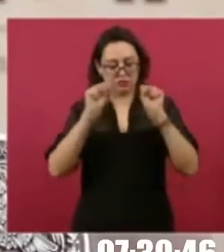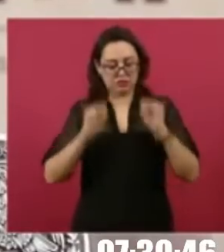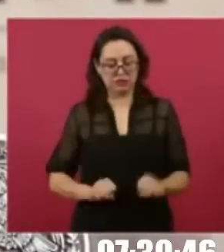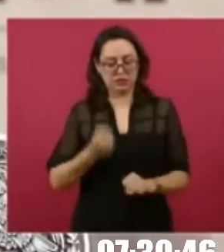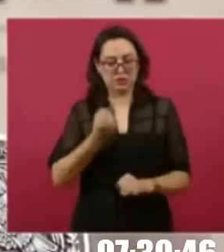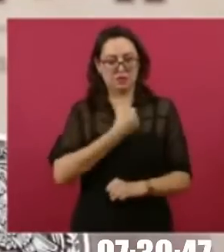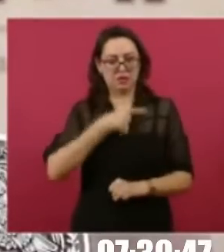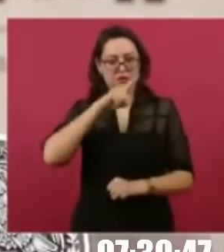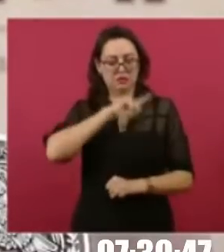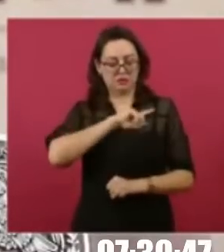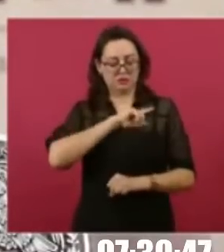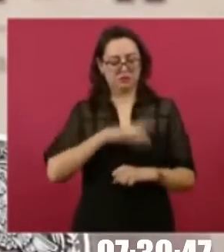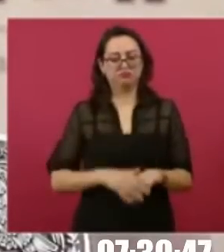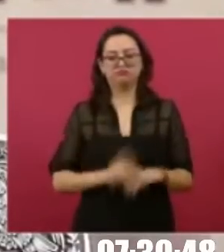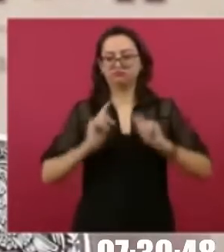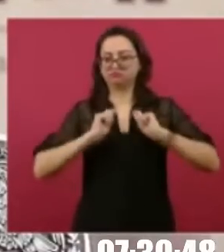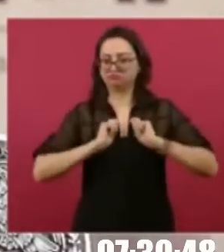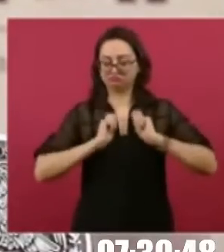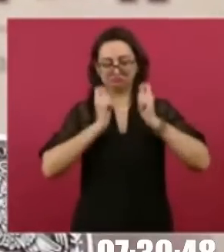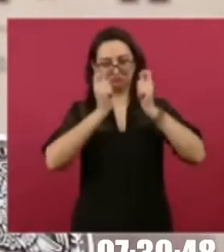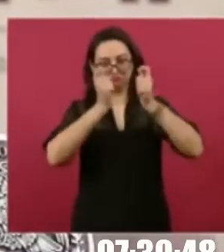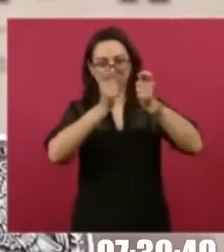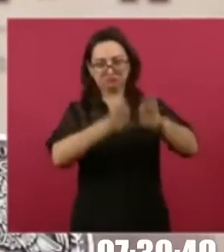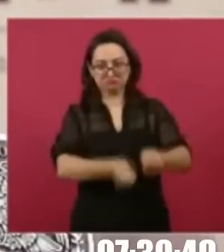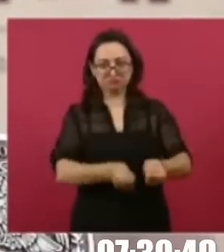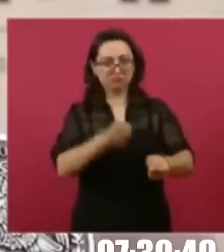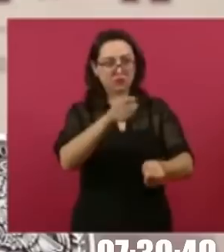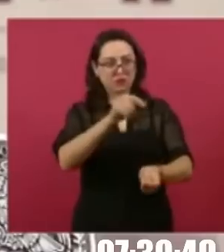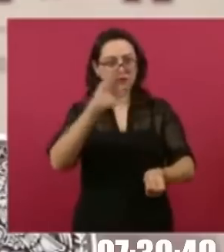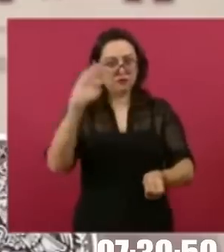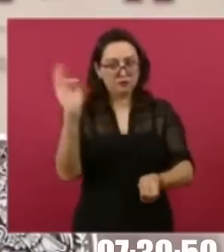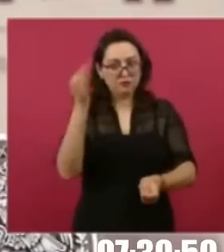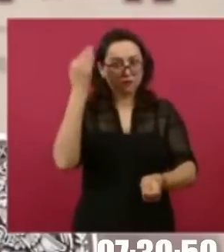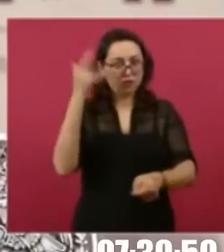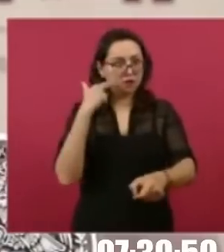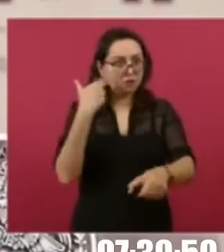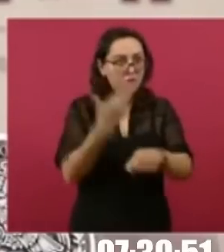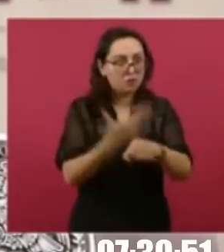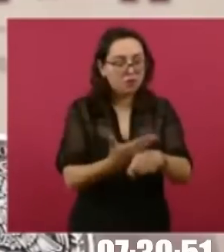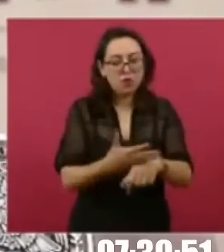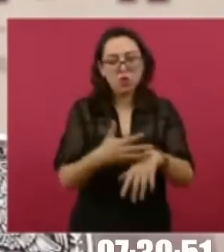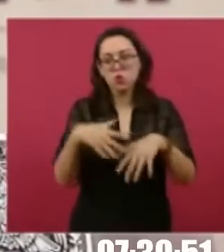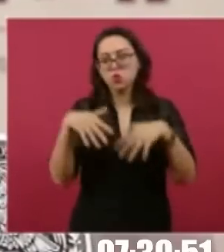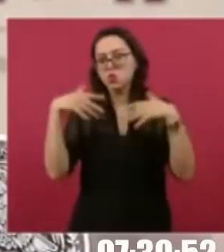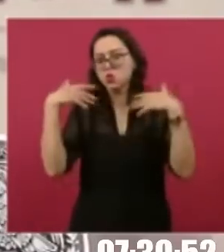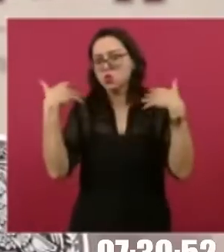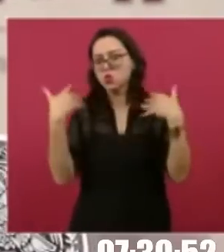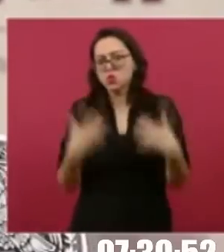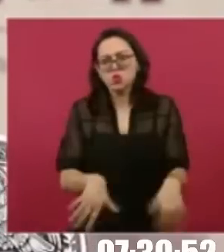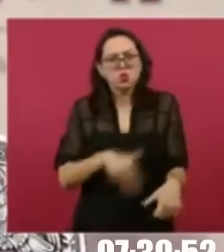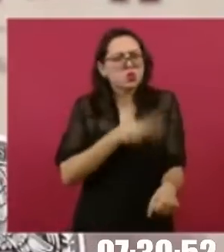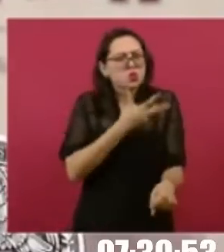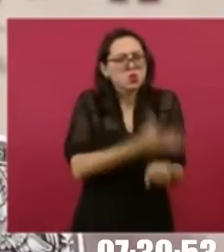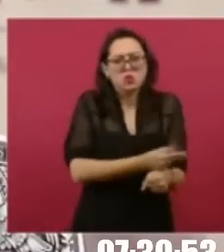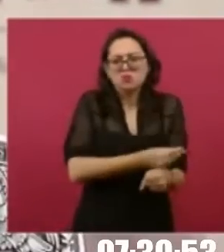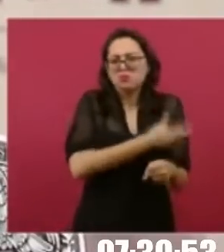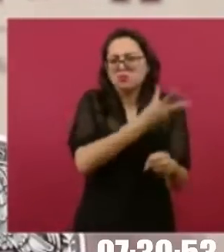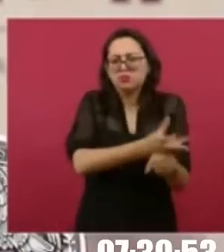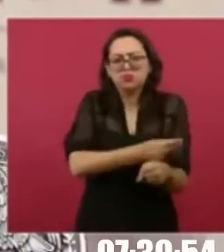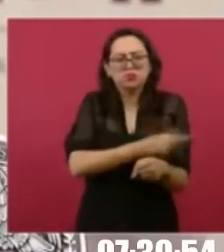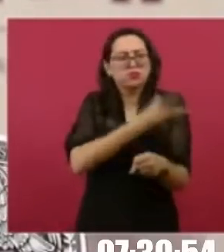interpretando a la sociedad y desde luego bajo liderazgo del gobierno de la República en su propuesta